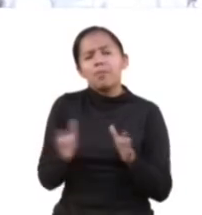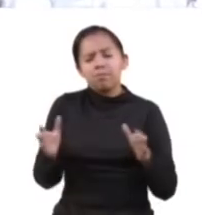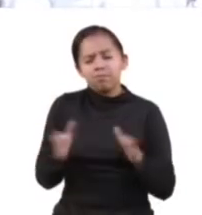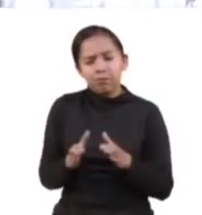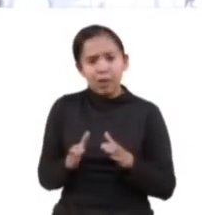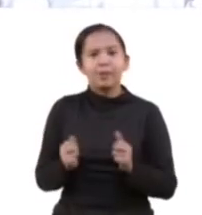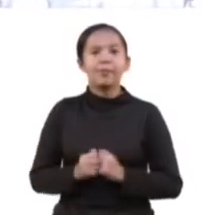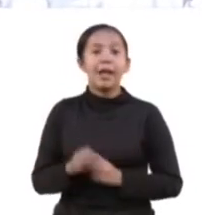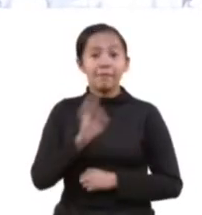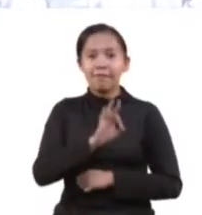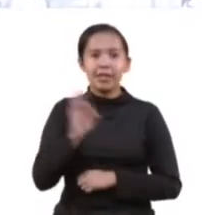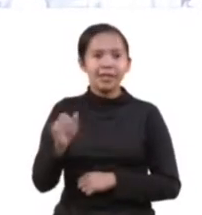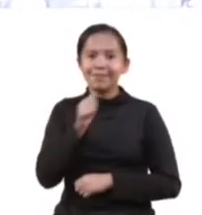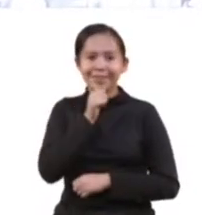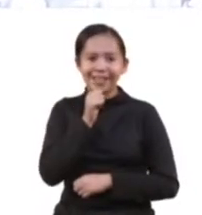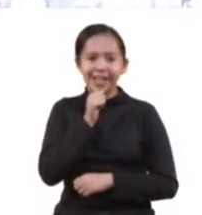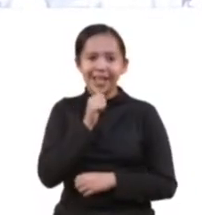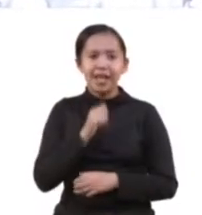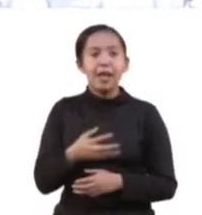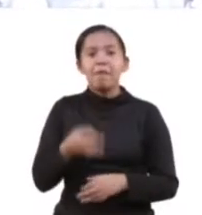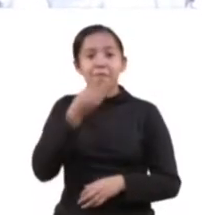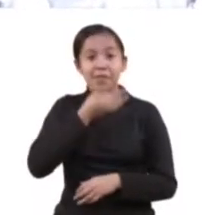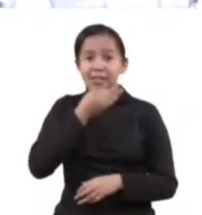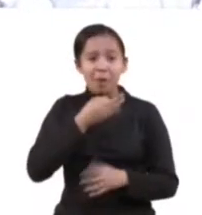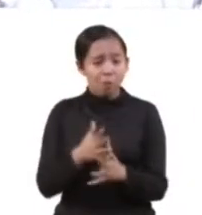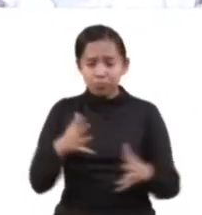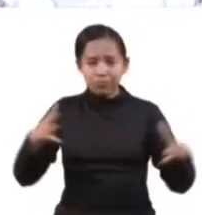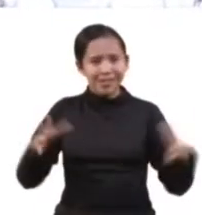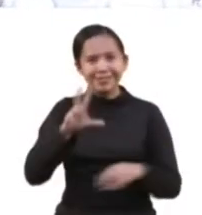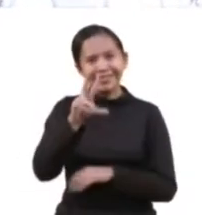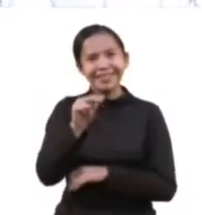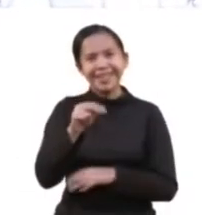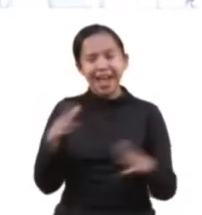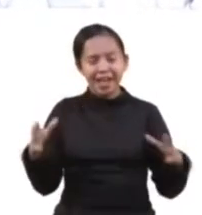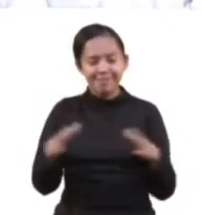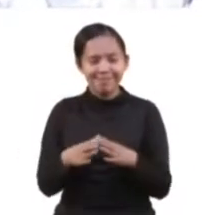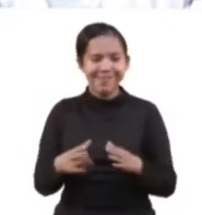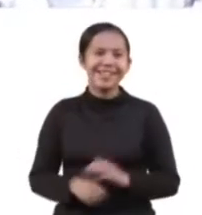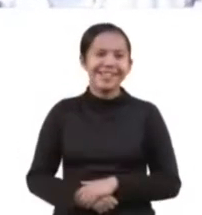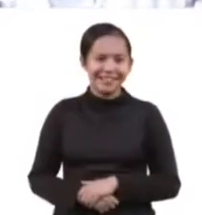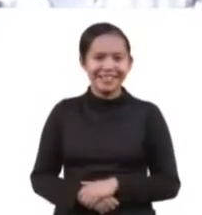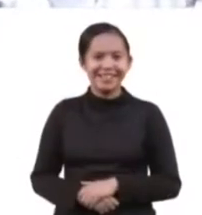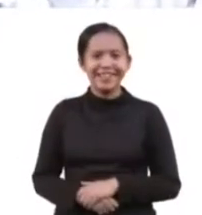Todavía no tengo fecha, pero va a ser algo íntimo, no vamos a hacer grandes fiestas.